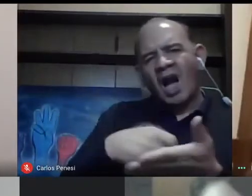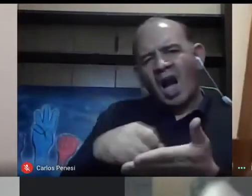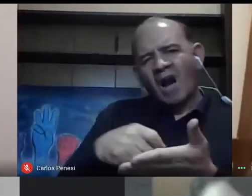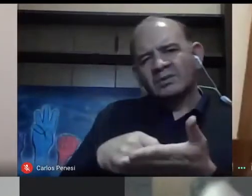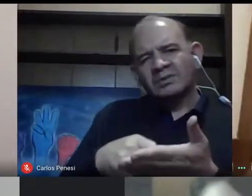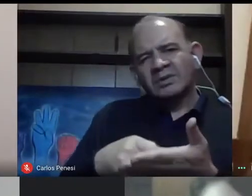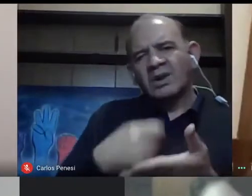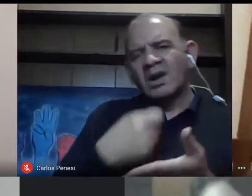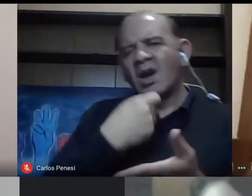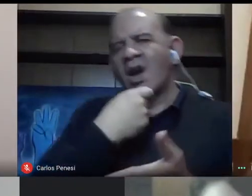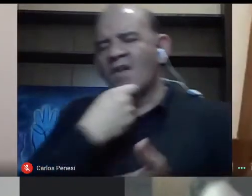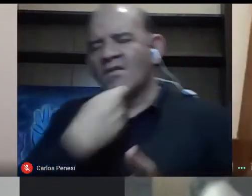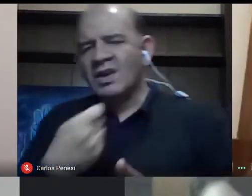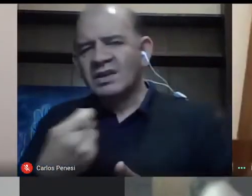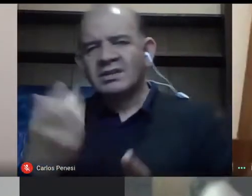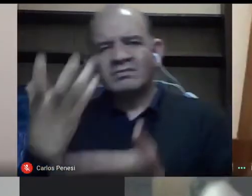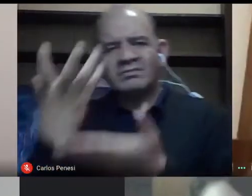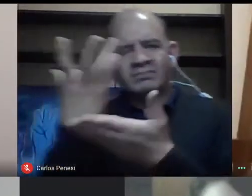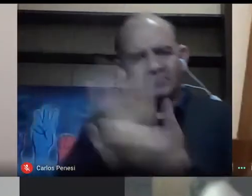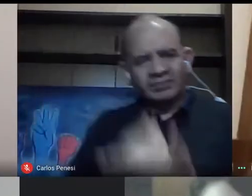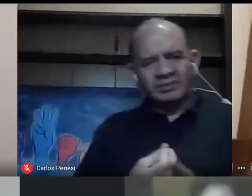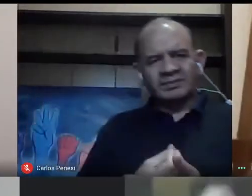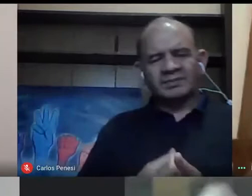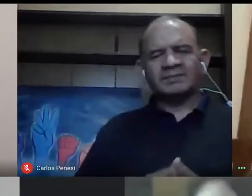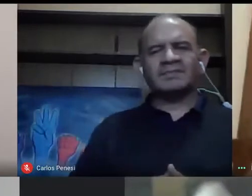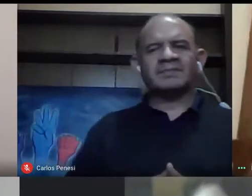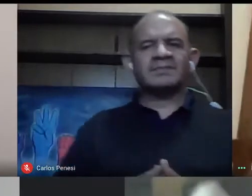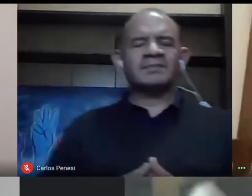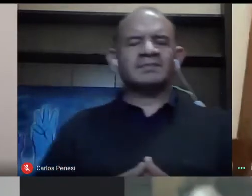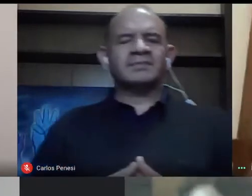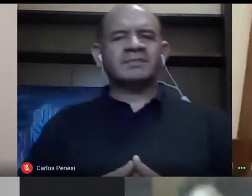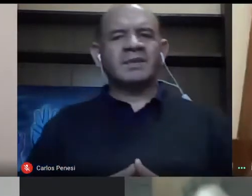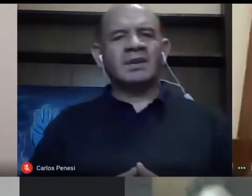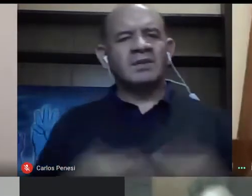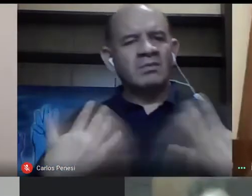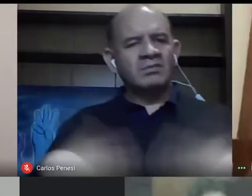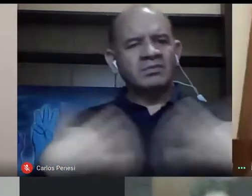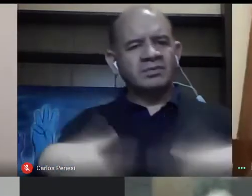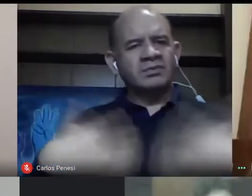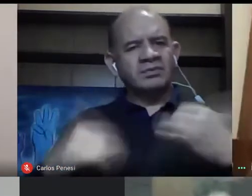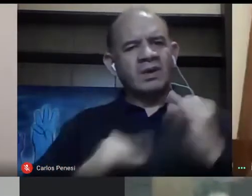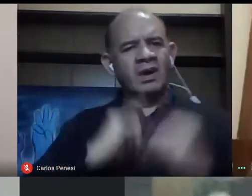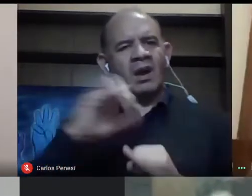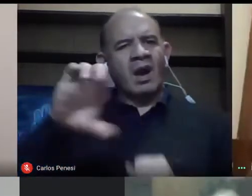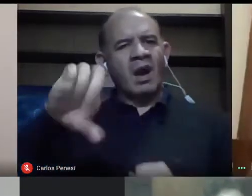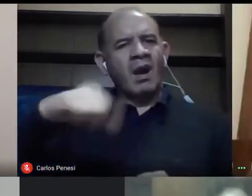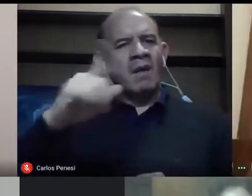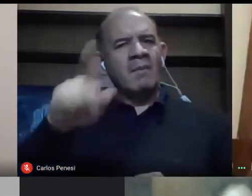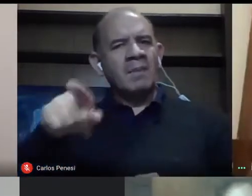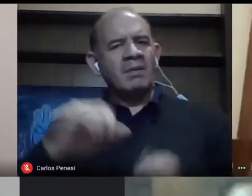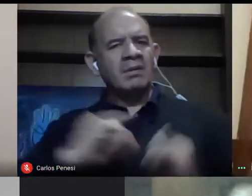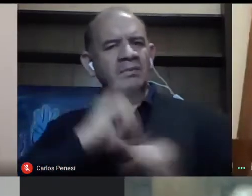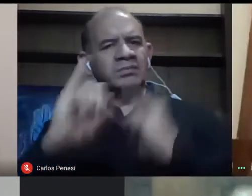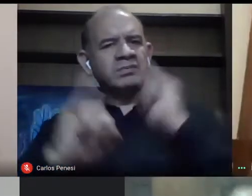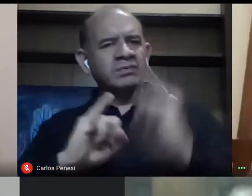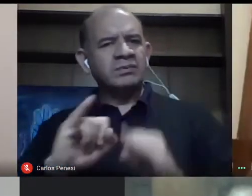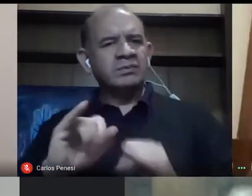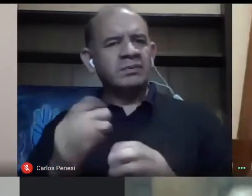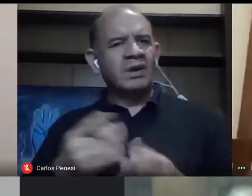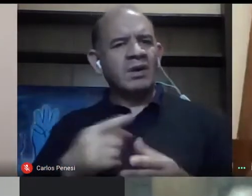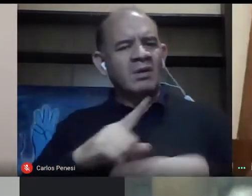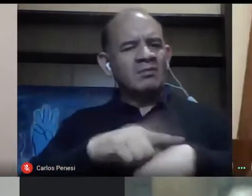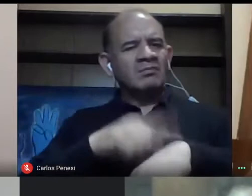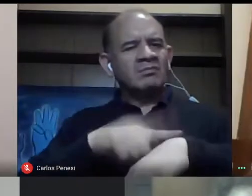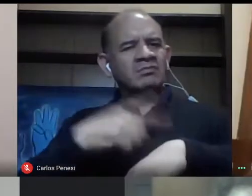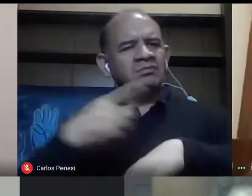Bueno, justamente yo contaba el cuento muy rápido, pero como decía, en los 4 años de negociaciones en la OMPI, donde, bueno,